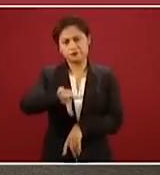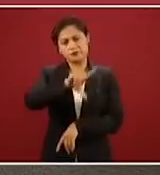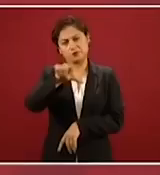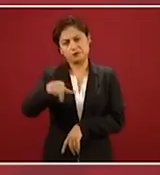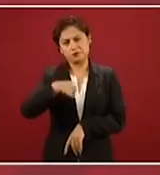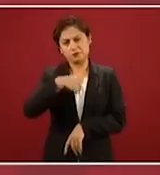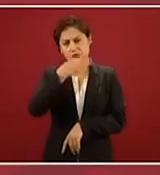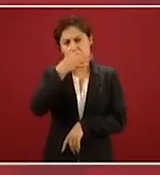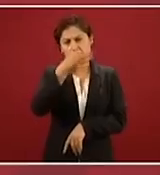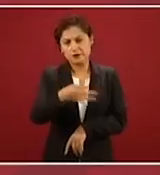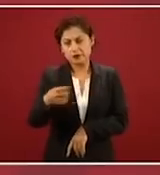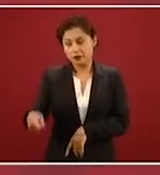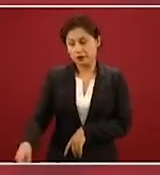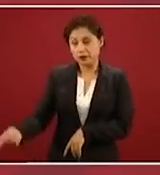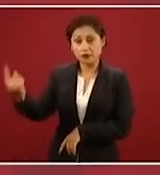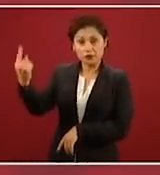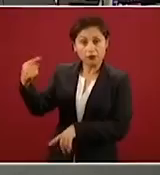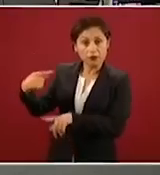es la persona.